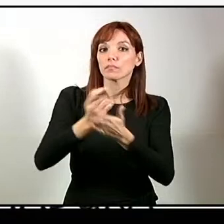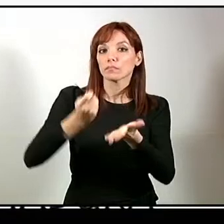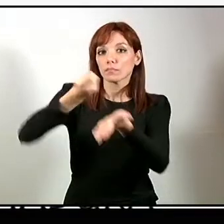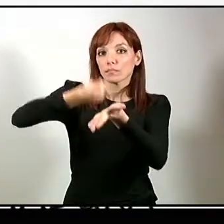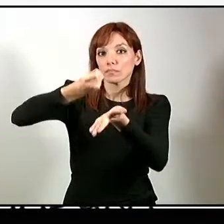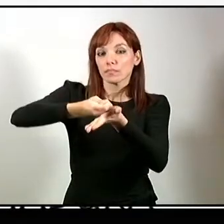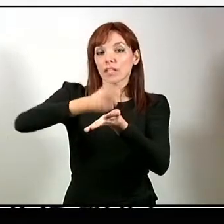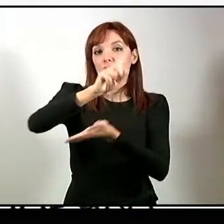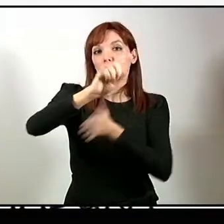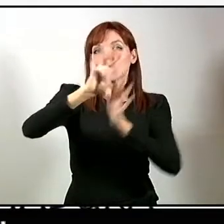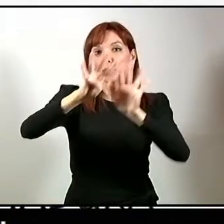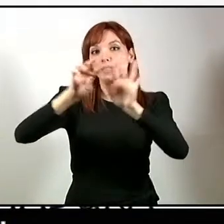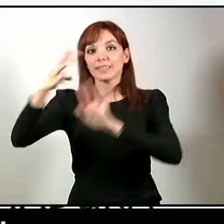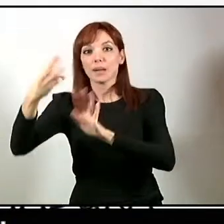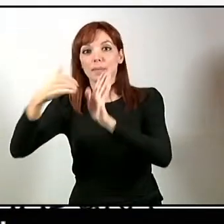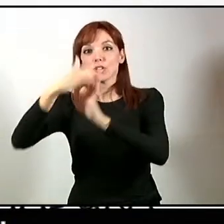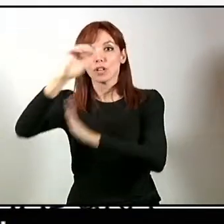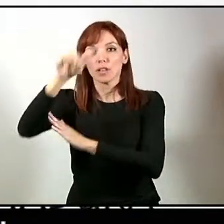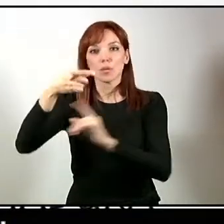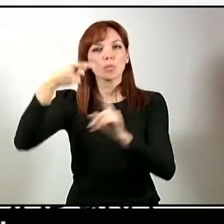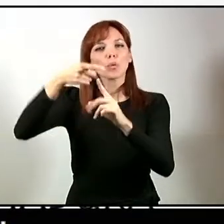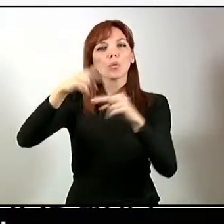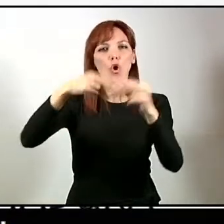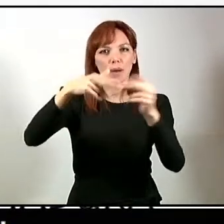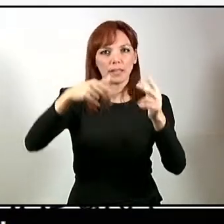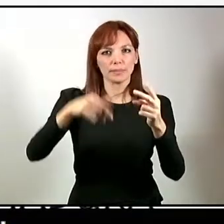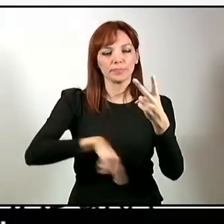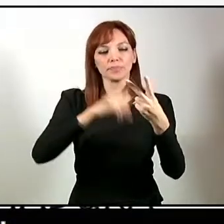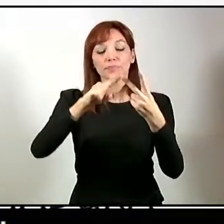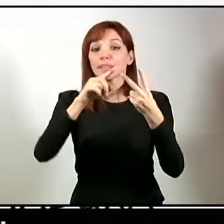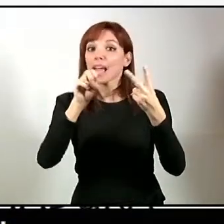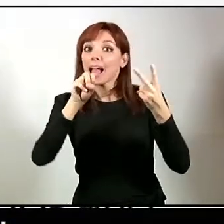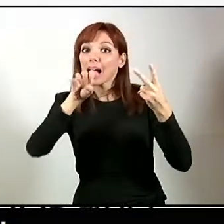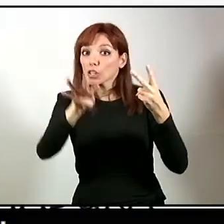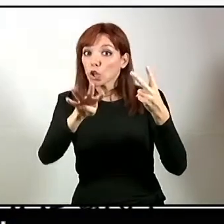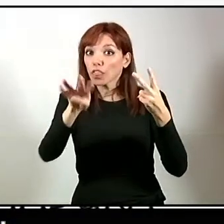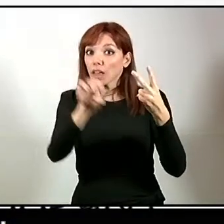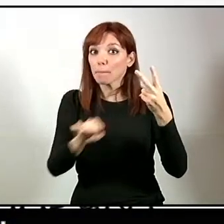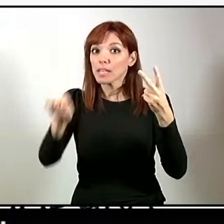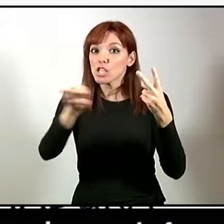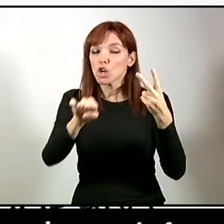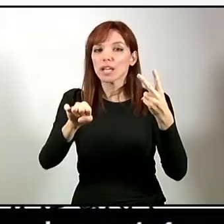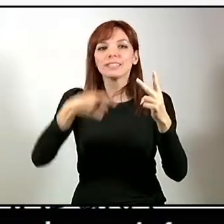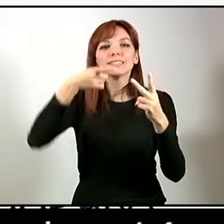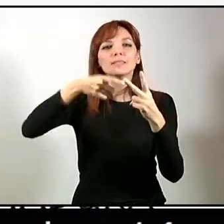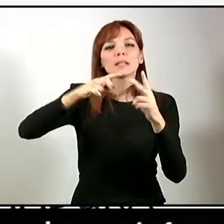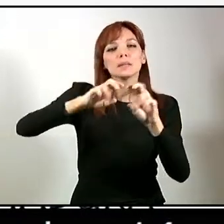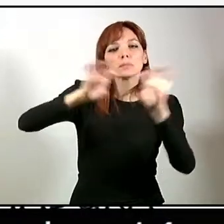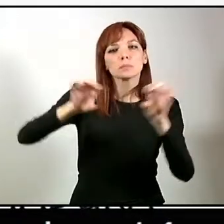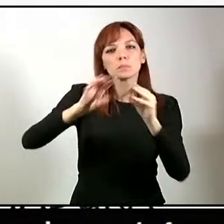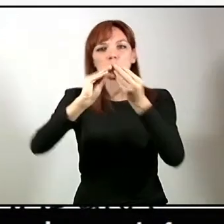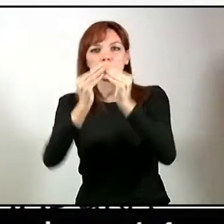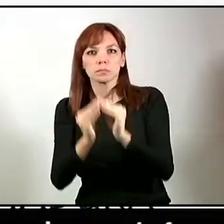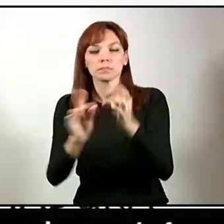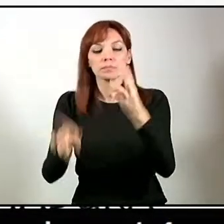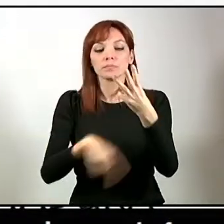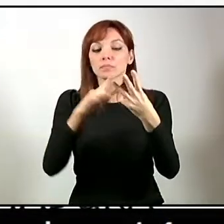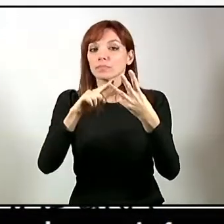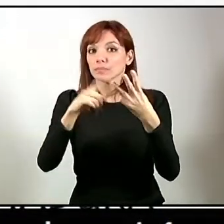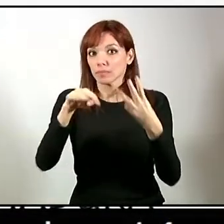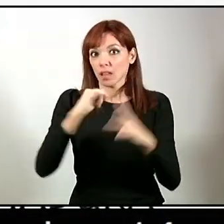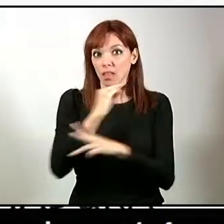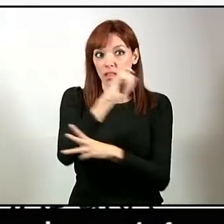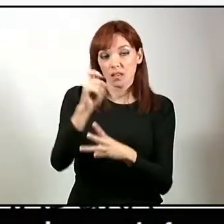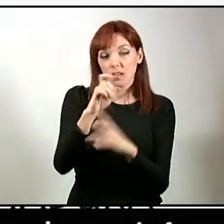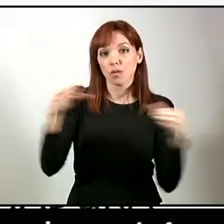193 millones de euros para la obra, 14 millones de euros para las expropiaciones. Y, como bien les he dicho, la comunidad